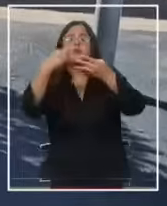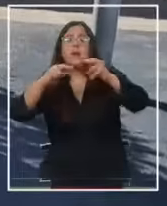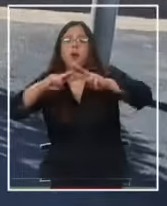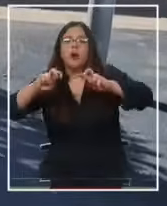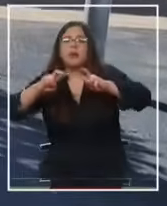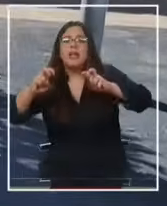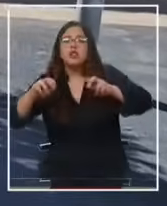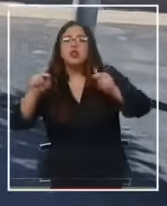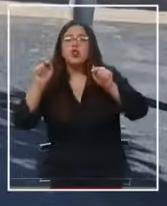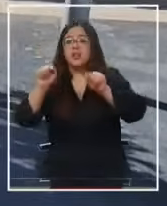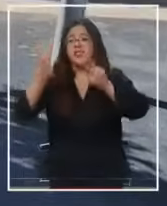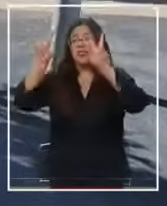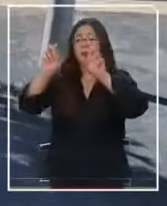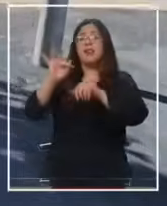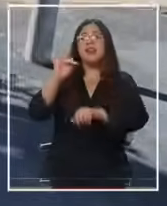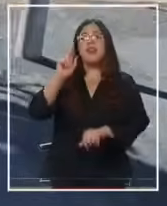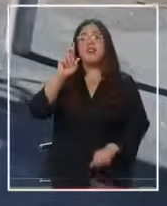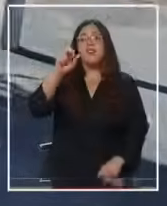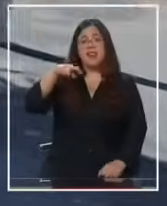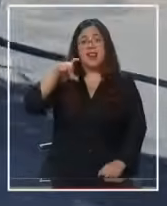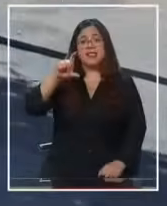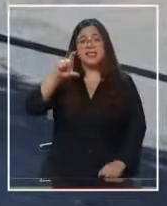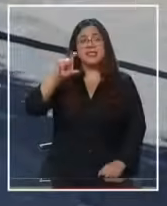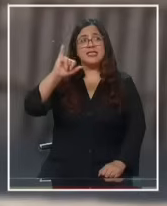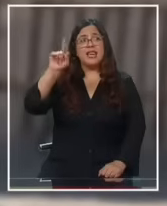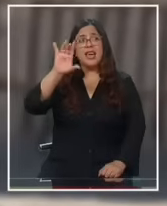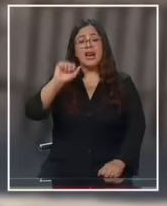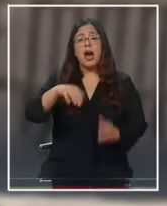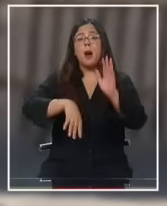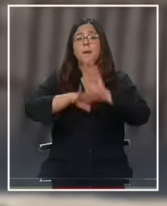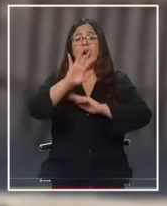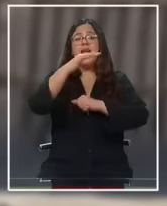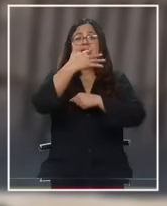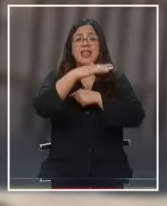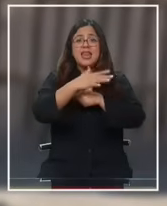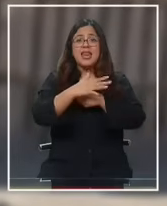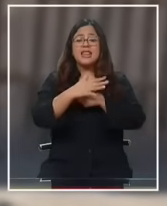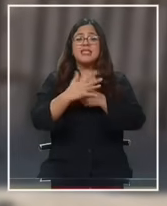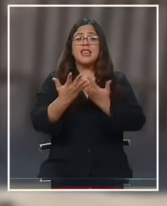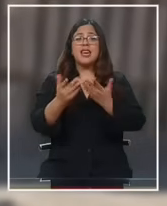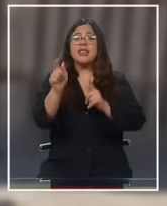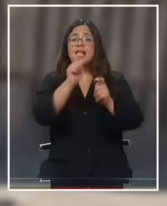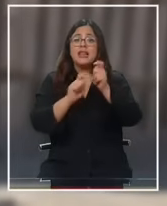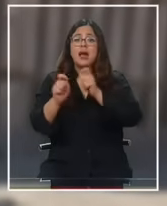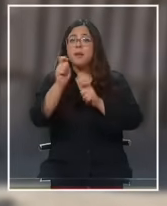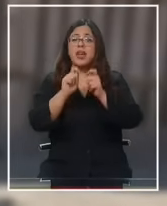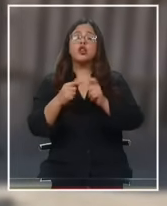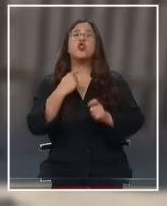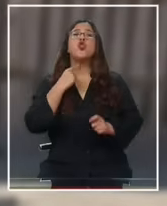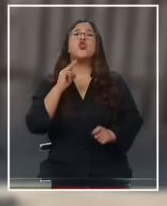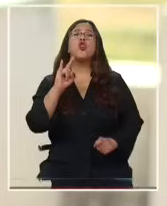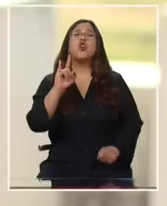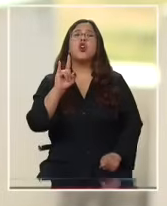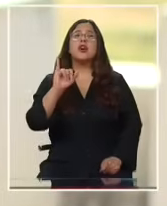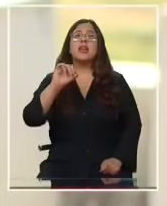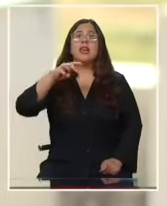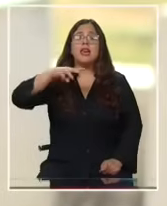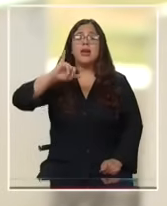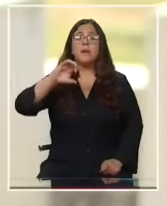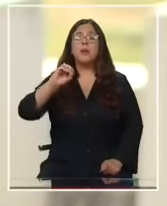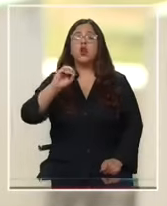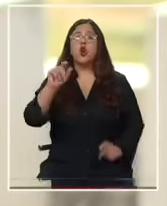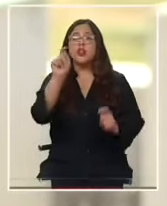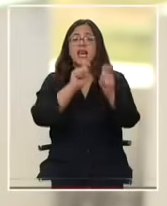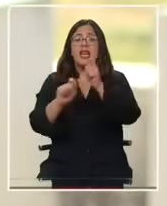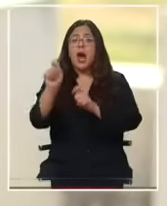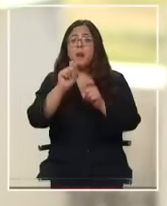clínico. Ese fue el caso de Francisca, que luego de pasar por más de 15 quimioterapias no evidenciaba mejorías y tampoco tenía los